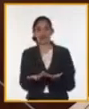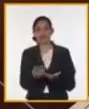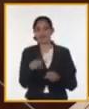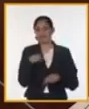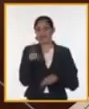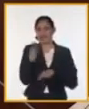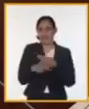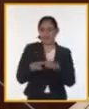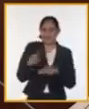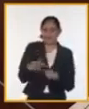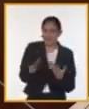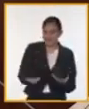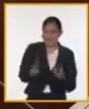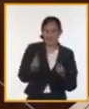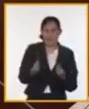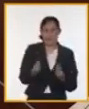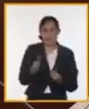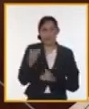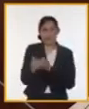de los más jóvenes?